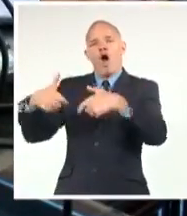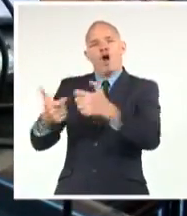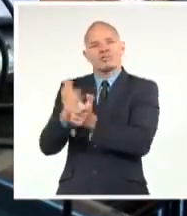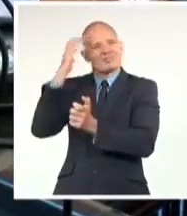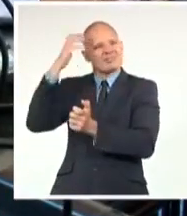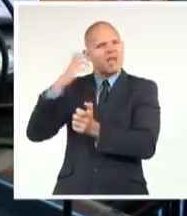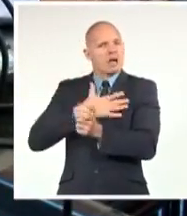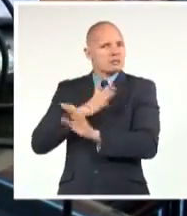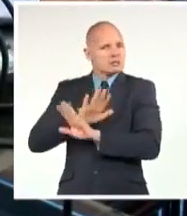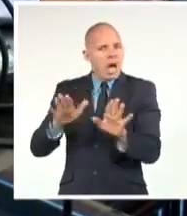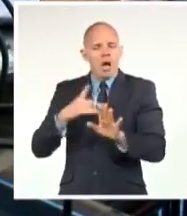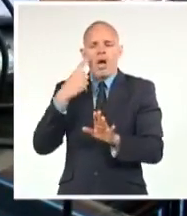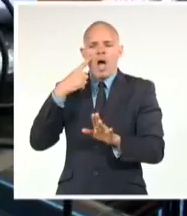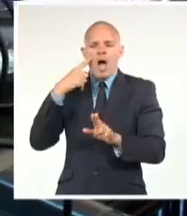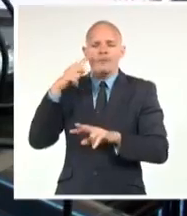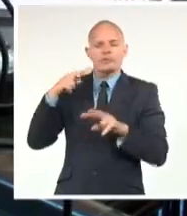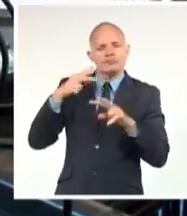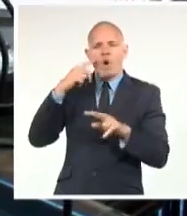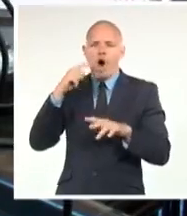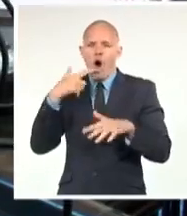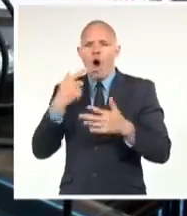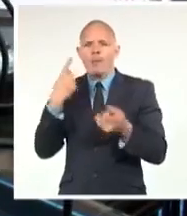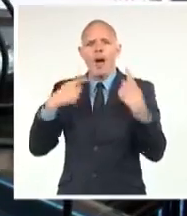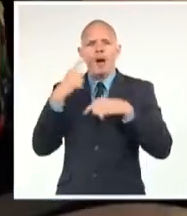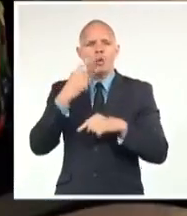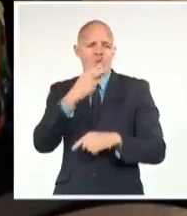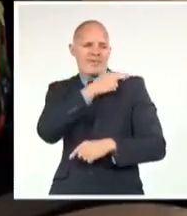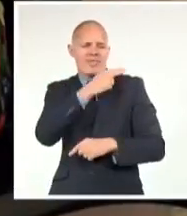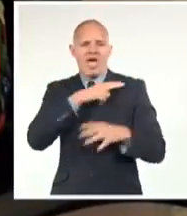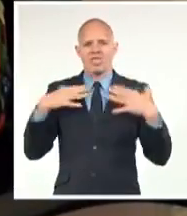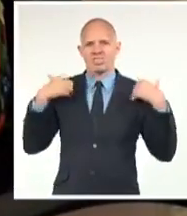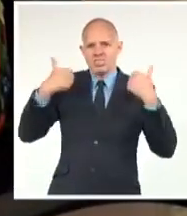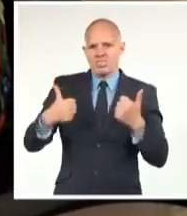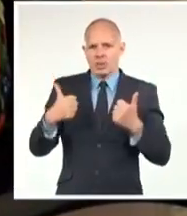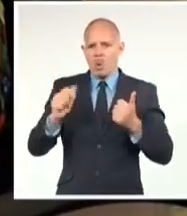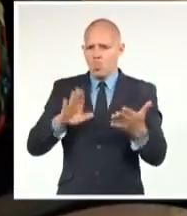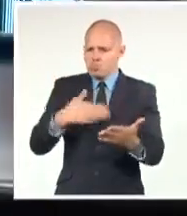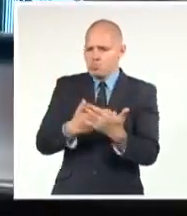la propuesta de designación de jefes de misiones diplomáticas en